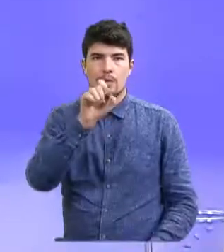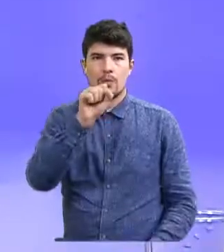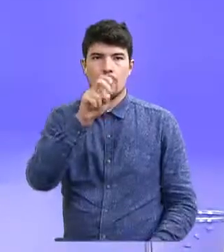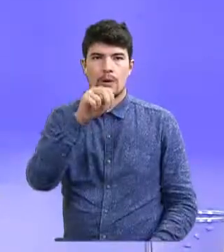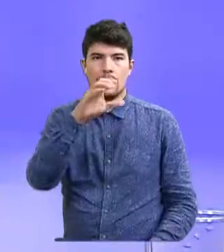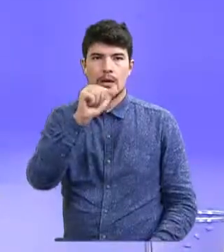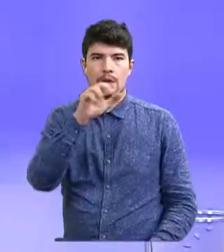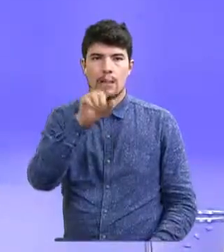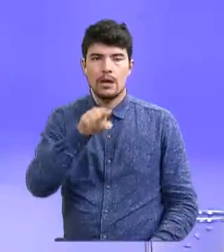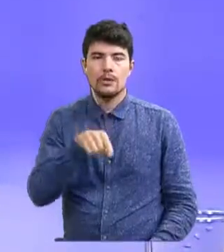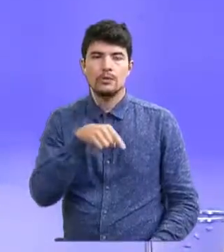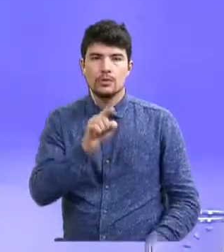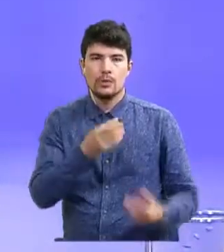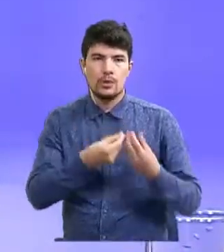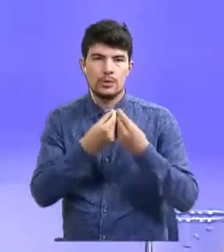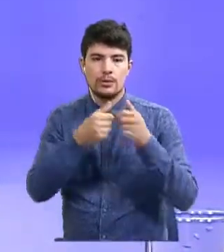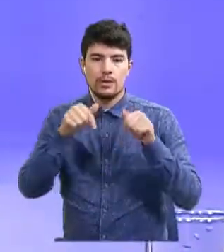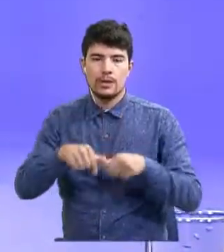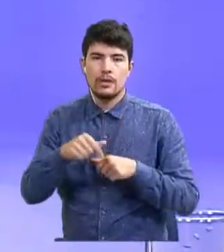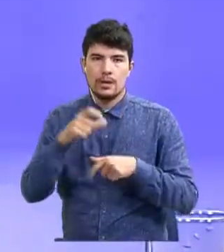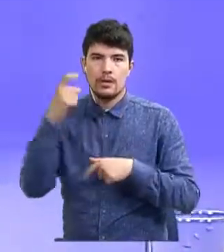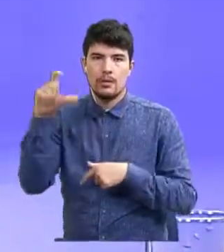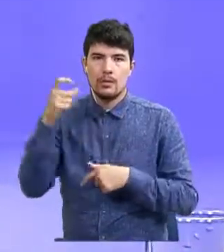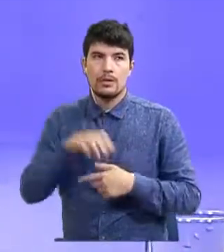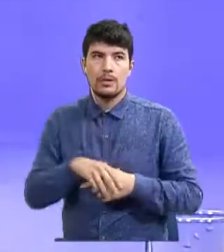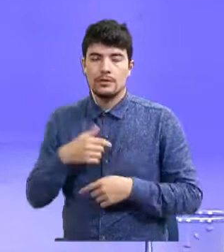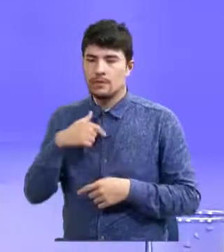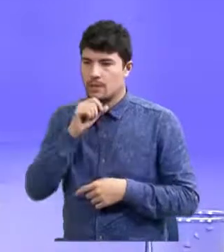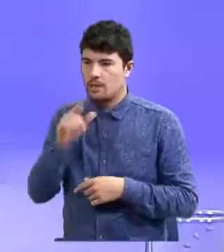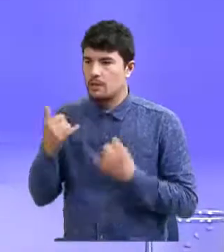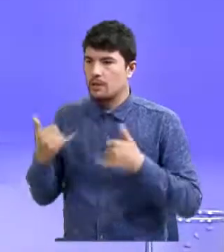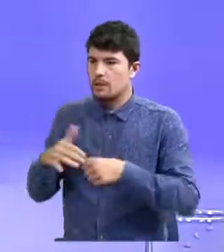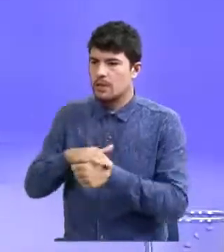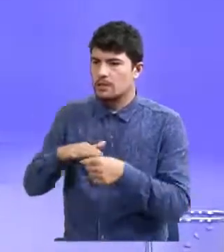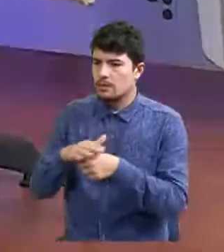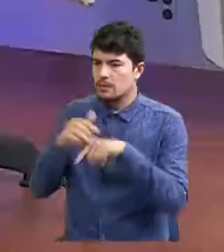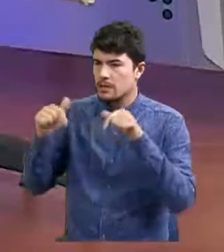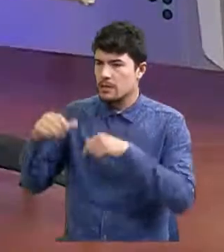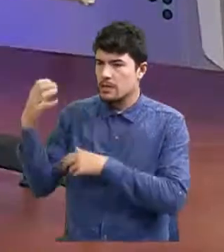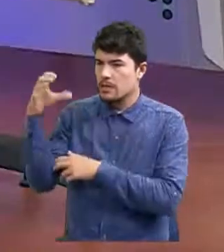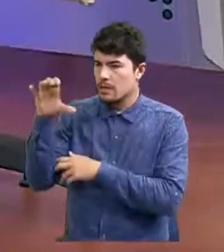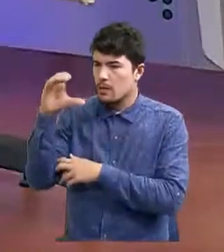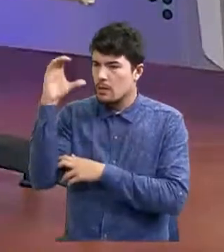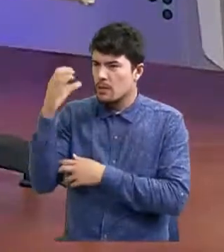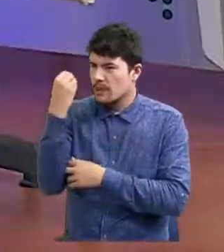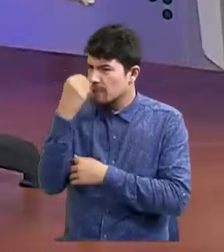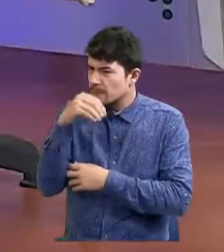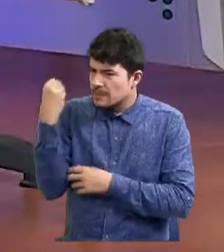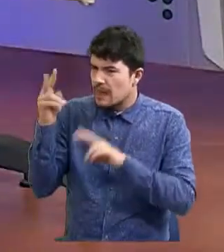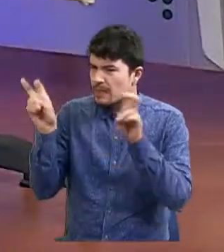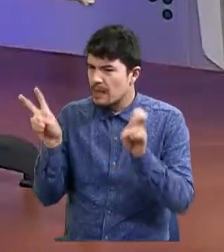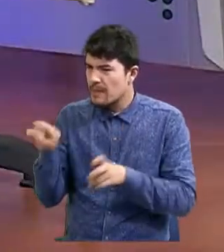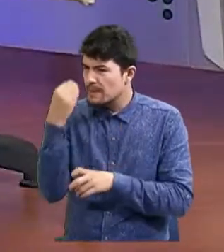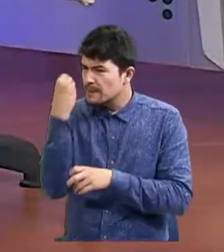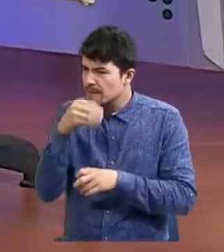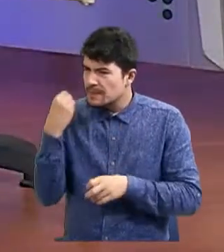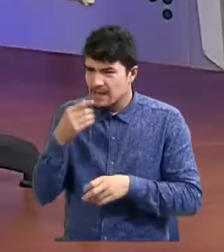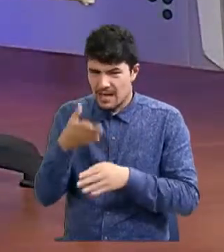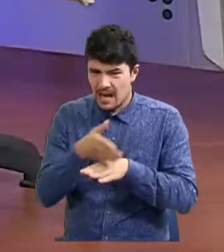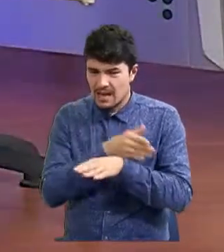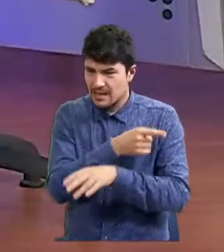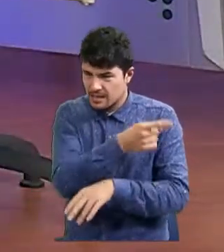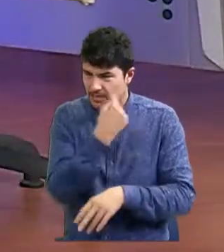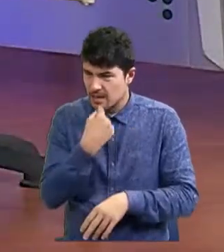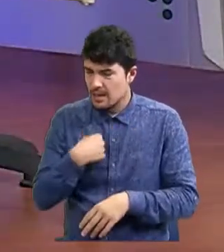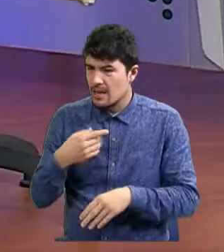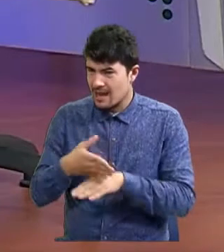capital norte santandereana. Juan Carlos, voy con usted. La situación que se está viviendo en nuestro país, la corrupción, los temas de corrupción, y como lo decía José Luis,